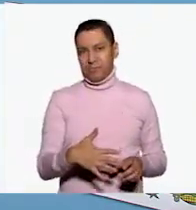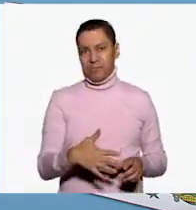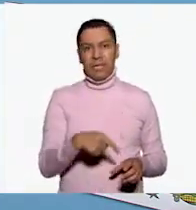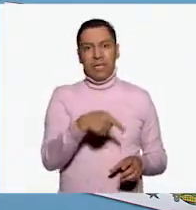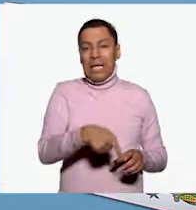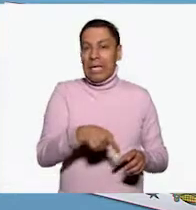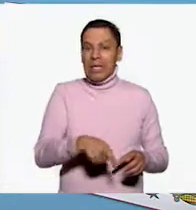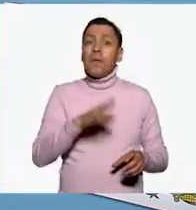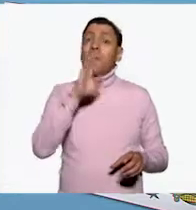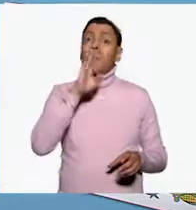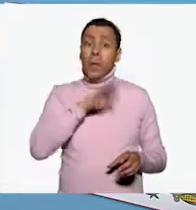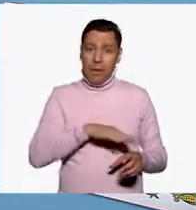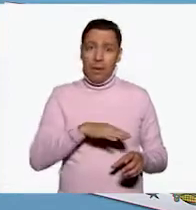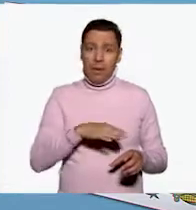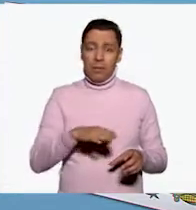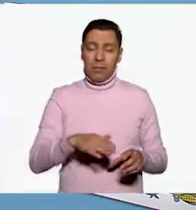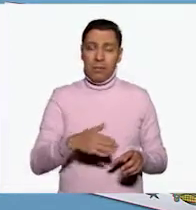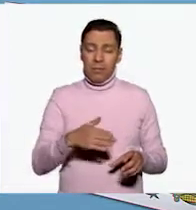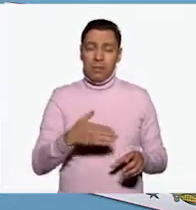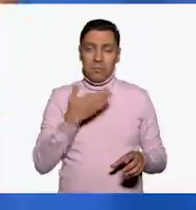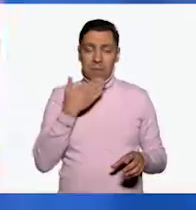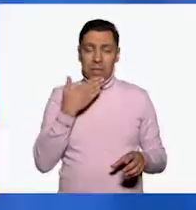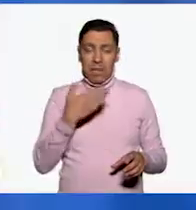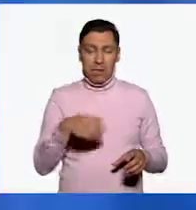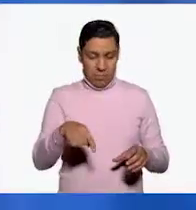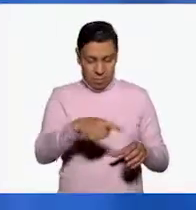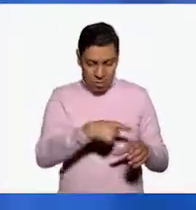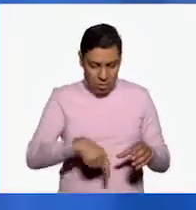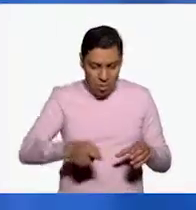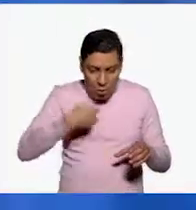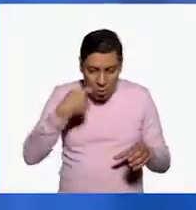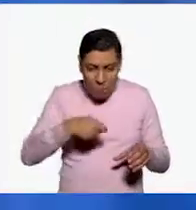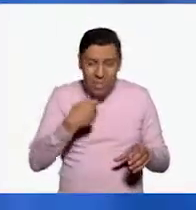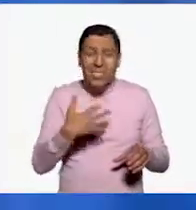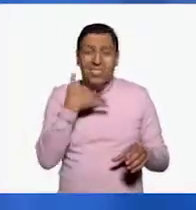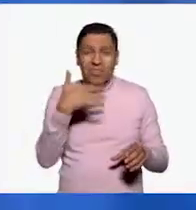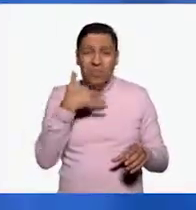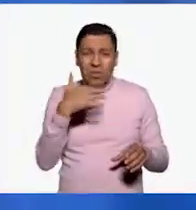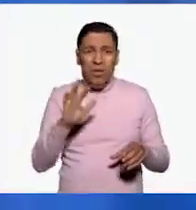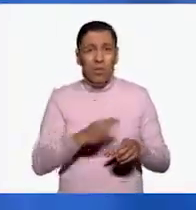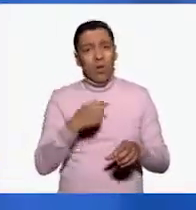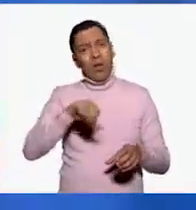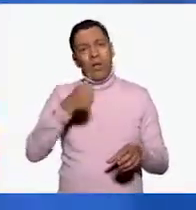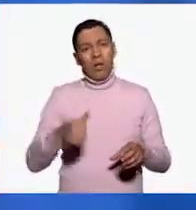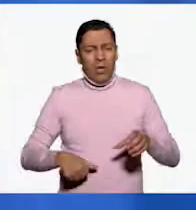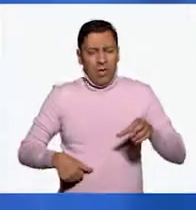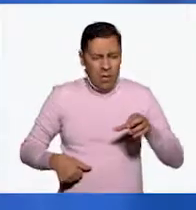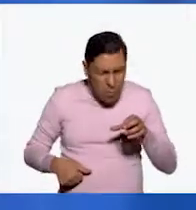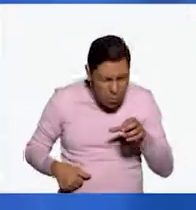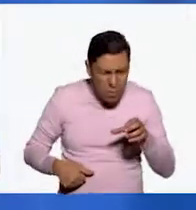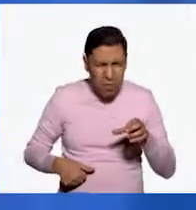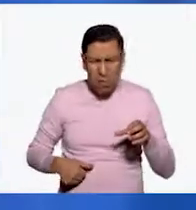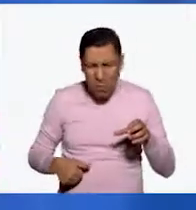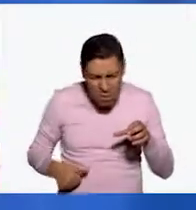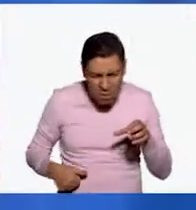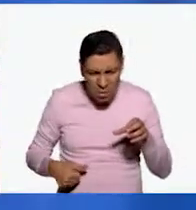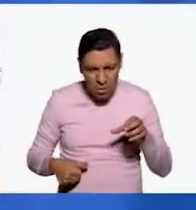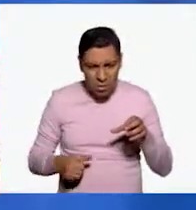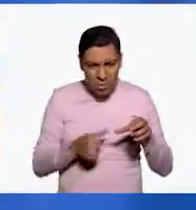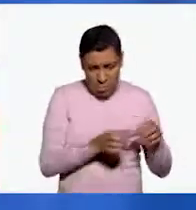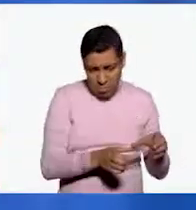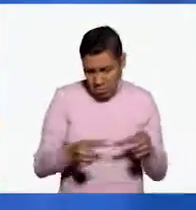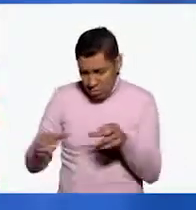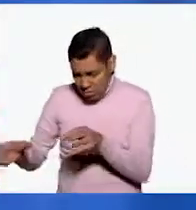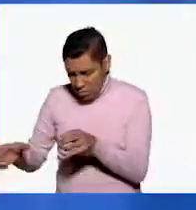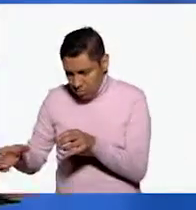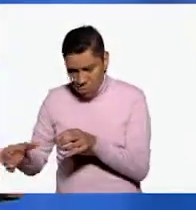comer una comida contaminada. Claro. También es importante decirles a los niños y a las niñas que para apoyar esta emoción tenemos